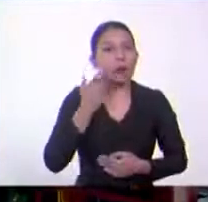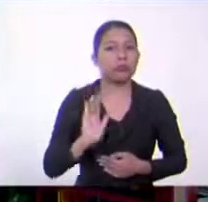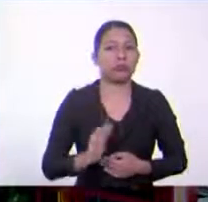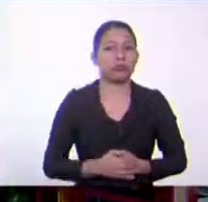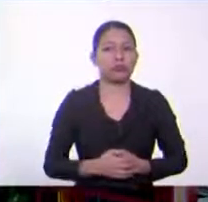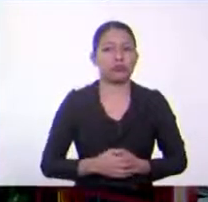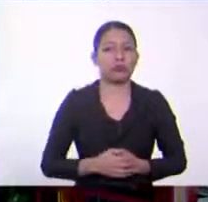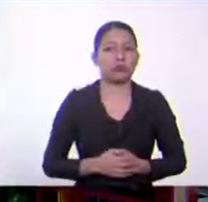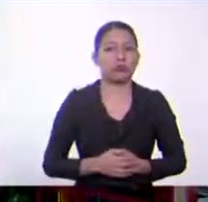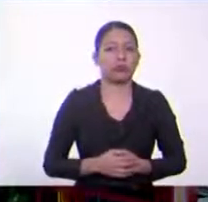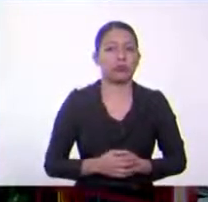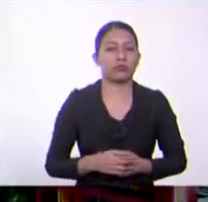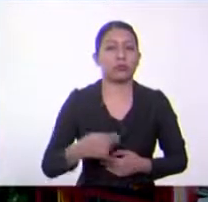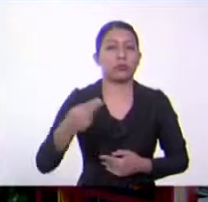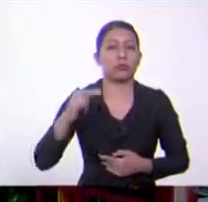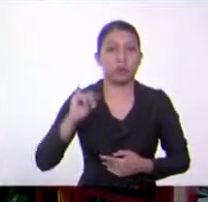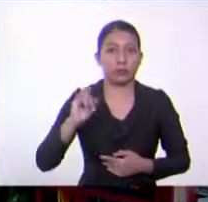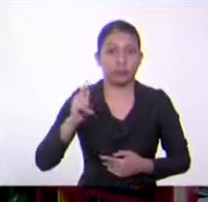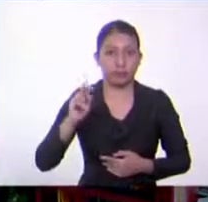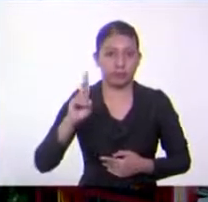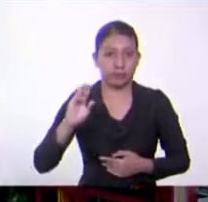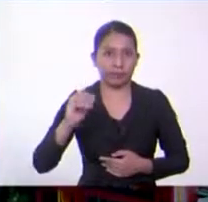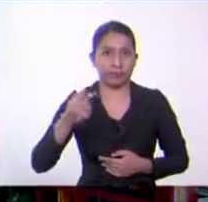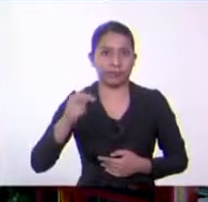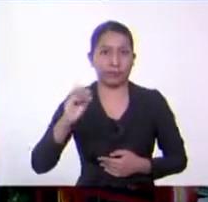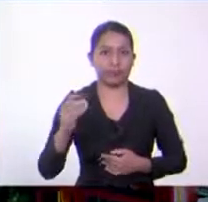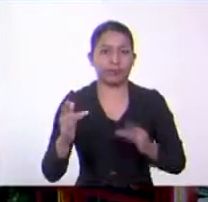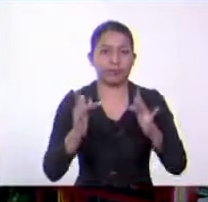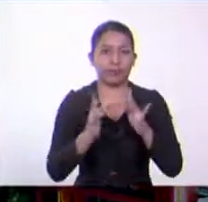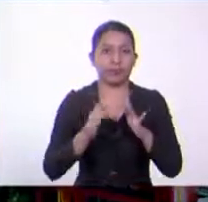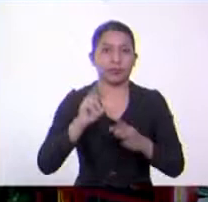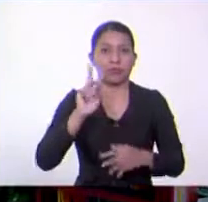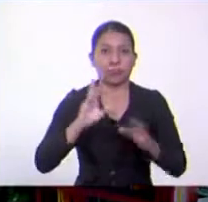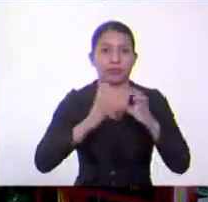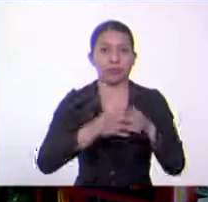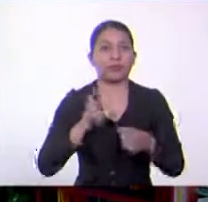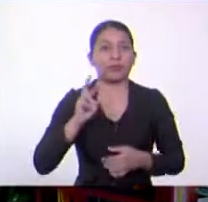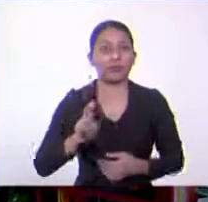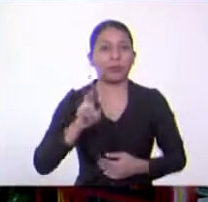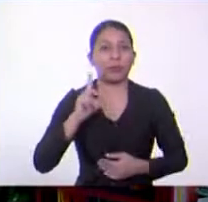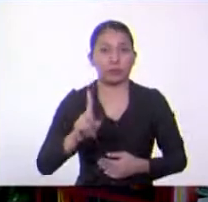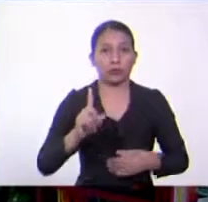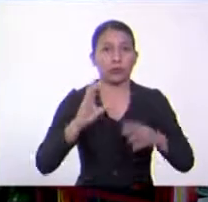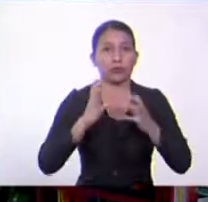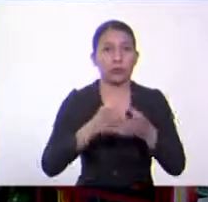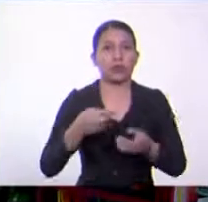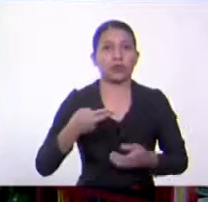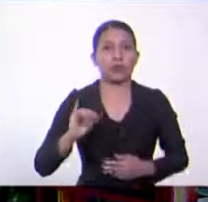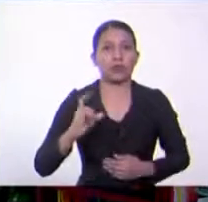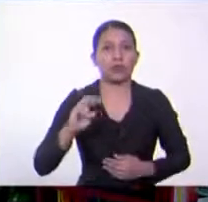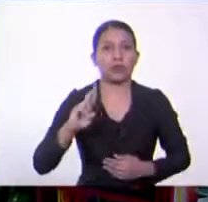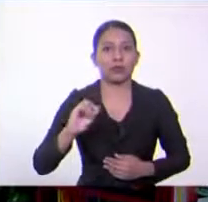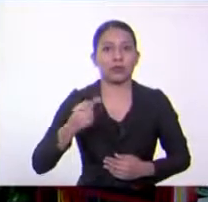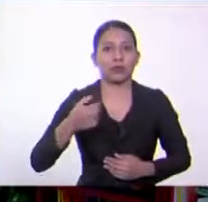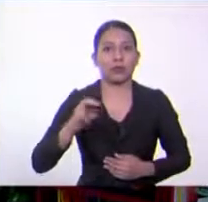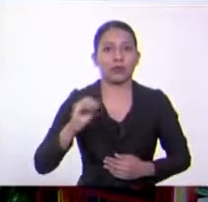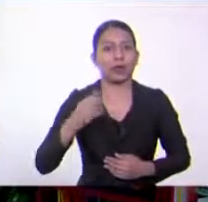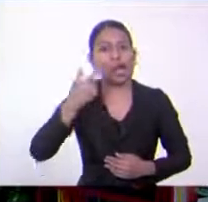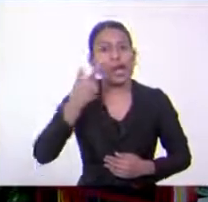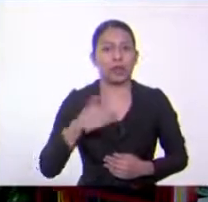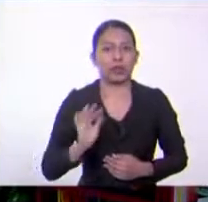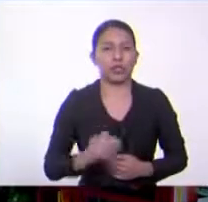el nitrógeno está enlazado aquí a 2 grupos R y a un hidrógeno. El